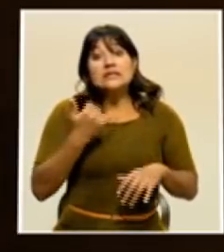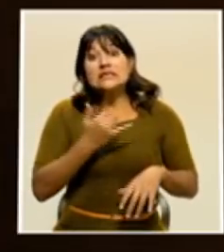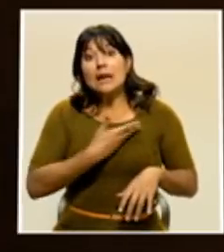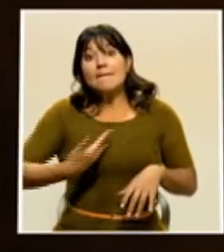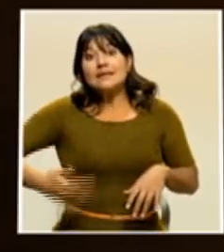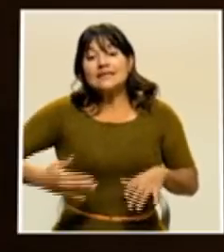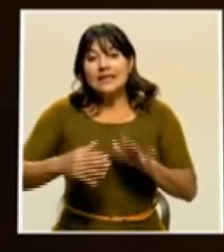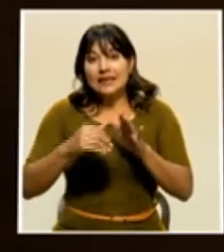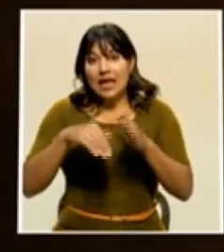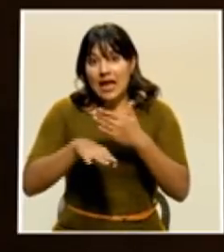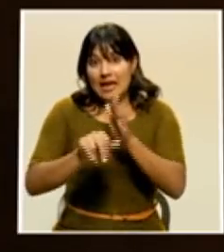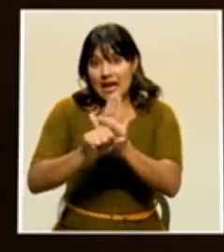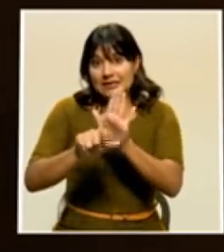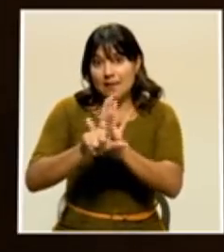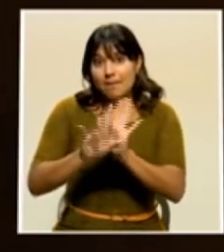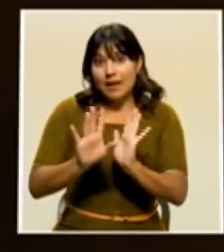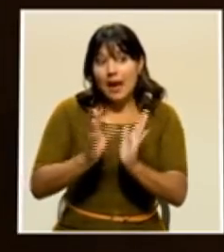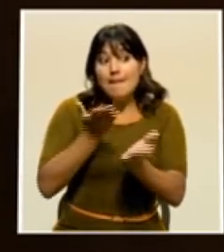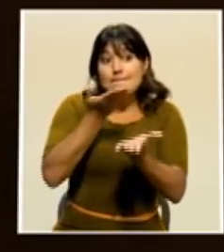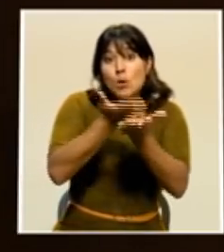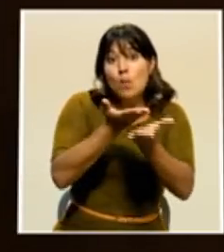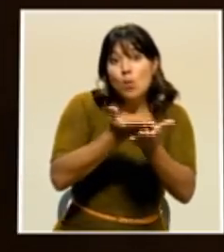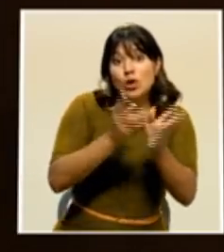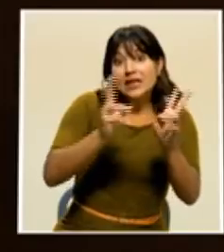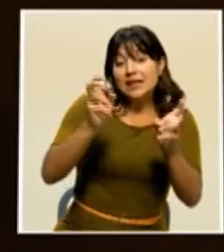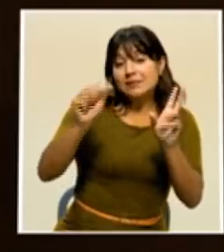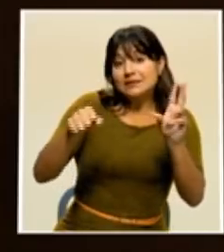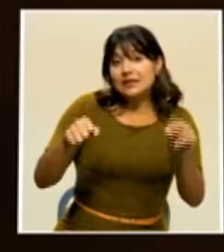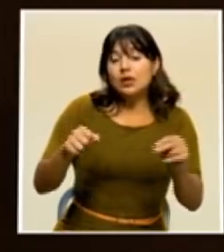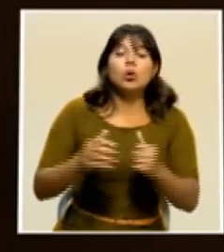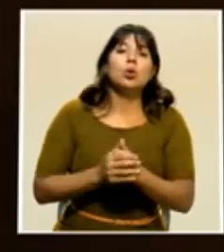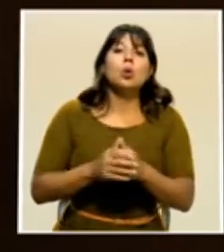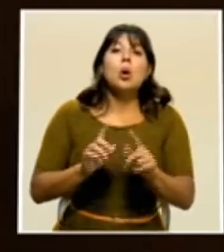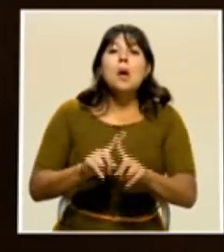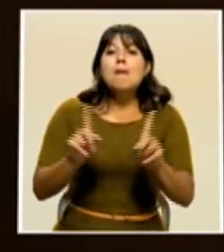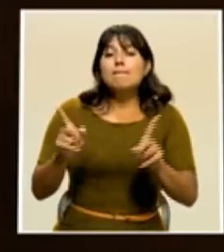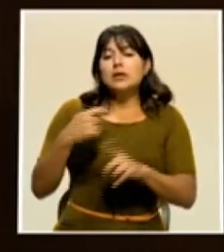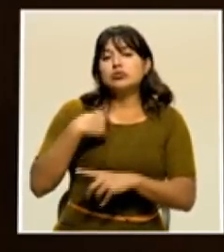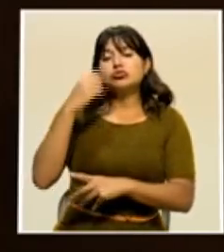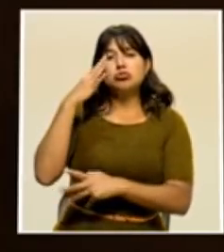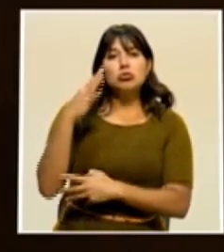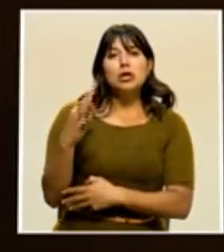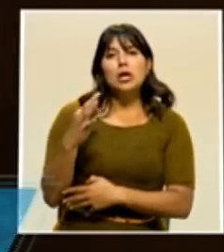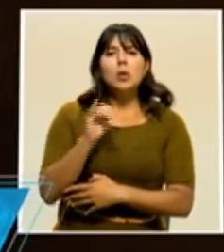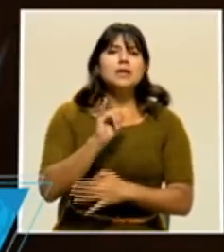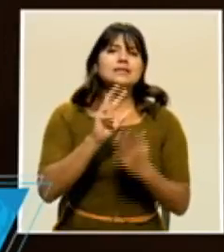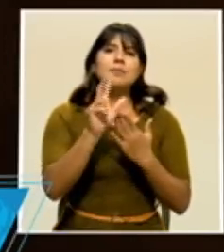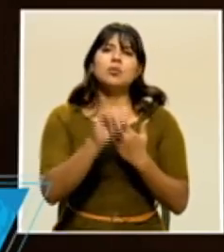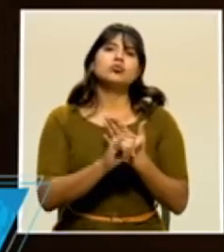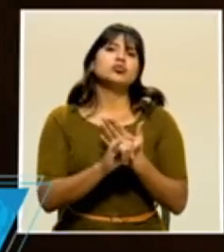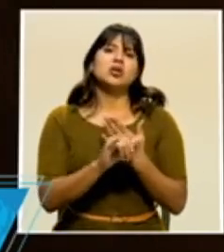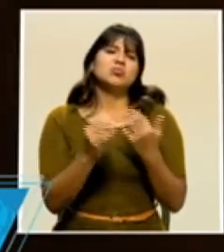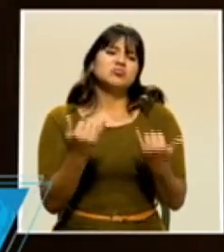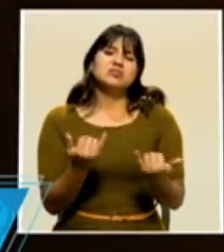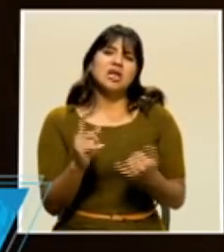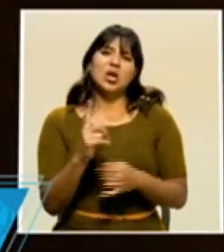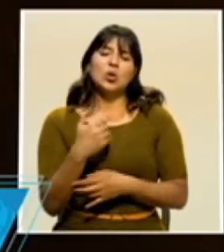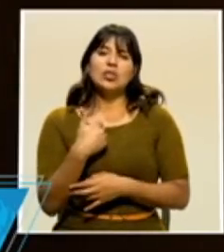no. Es una de las potestades del presidente. Pero en todo caso yo creo que este proyecto ya no tiene